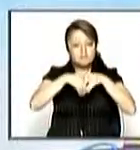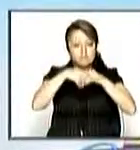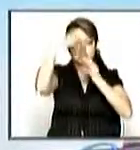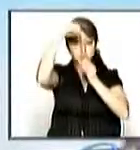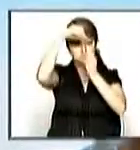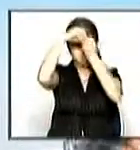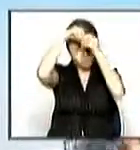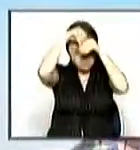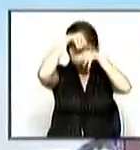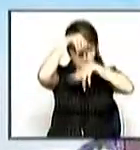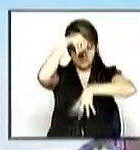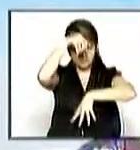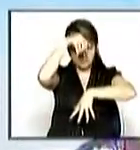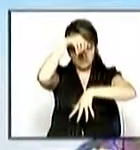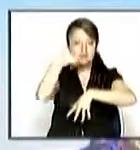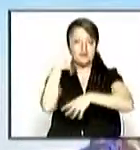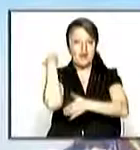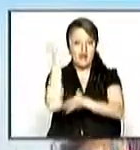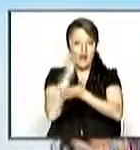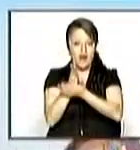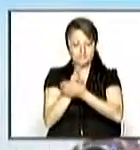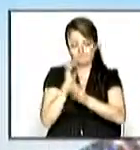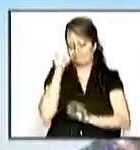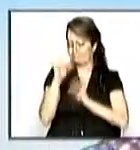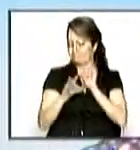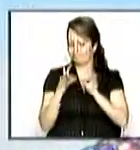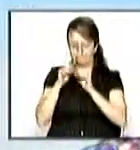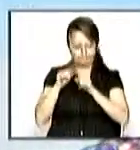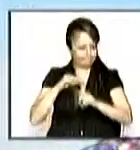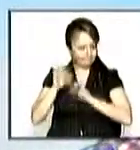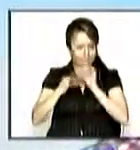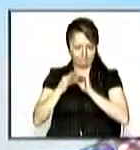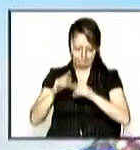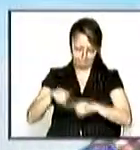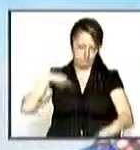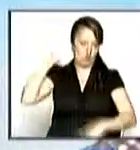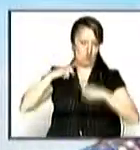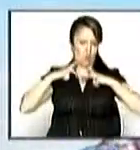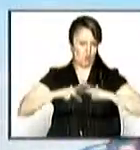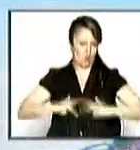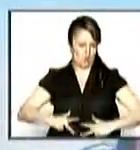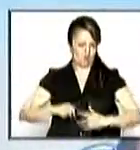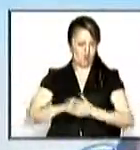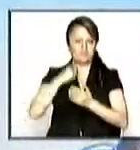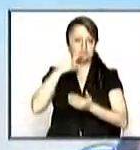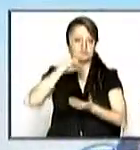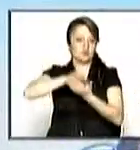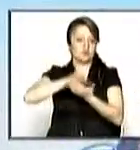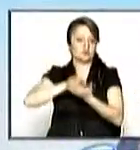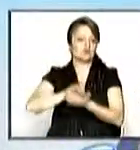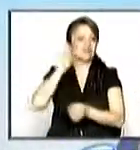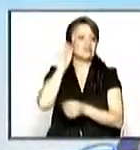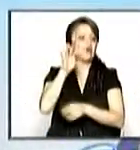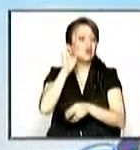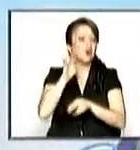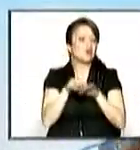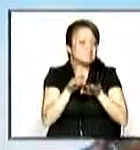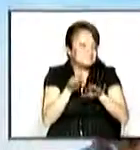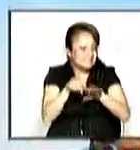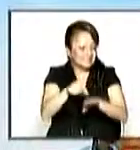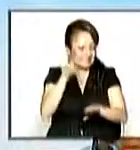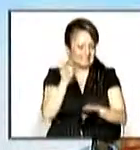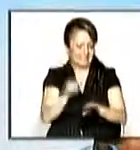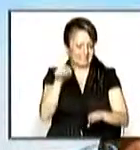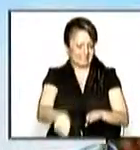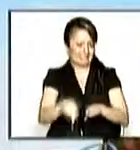acá, es hasta el dedo gordo. Por eso cuando ustedes se les paran en el dedo gordo, sienten el dolor en todo el cuerpo. Por eso el